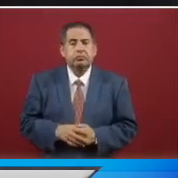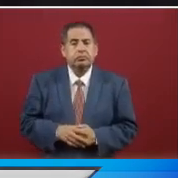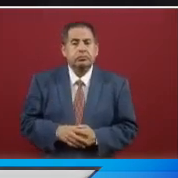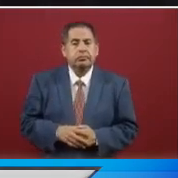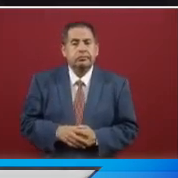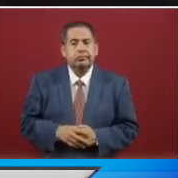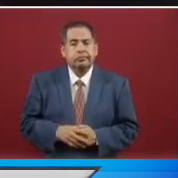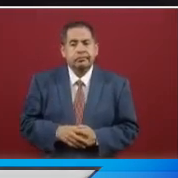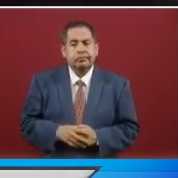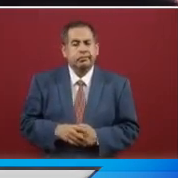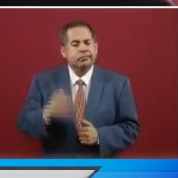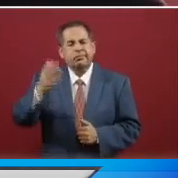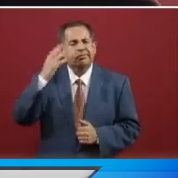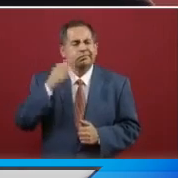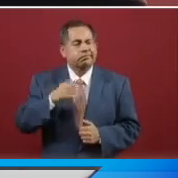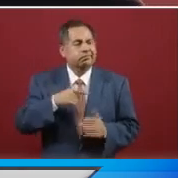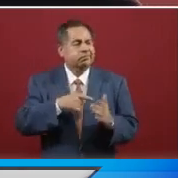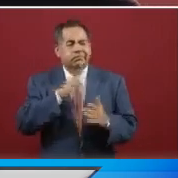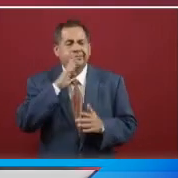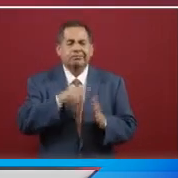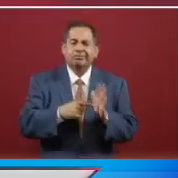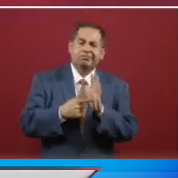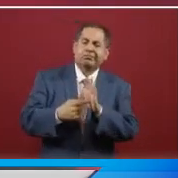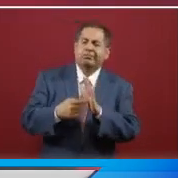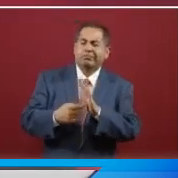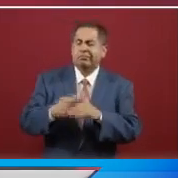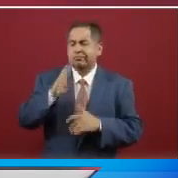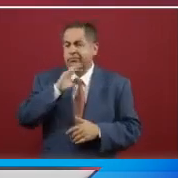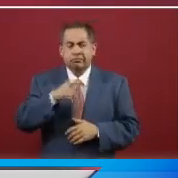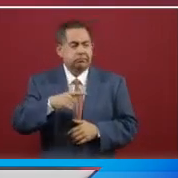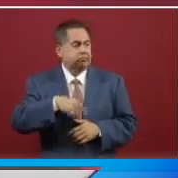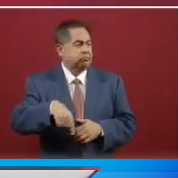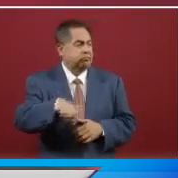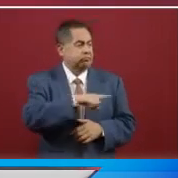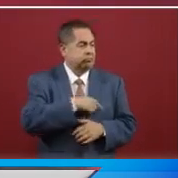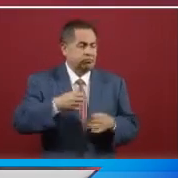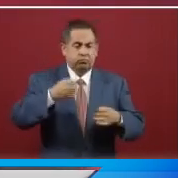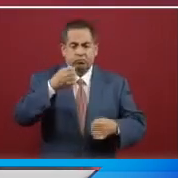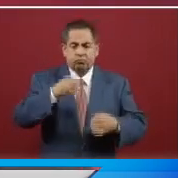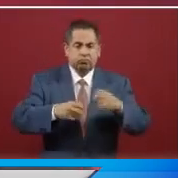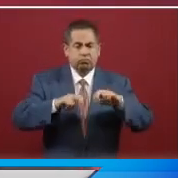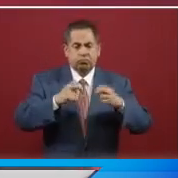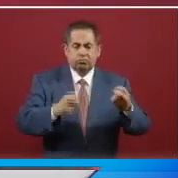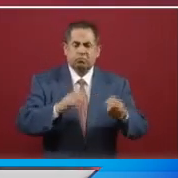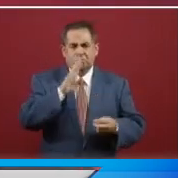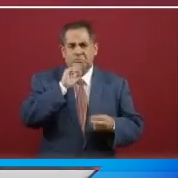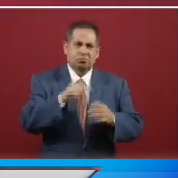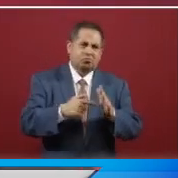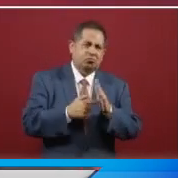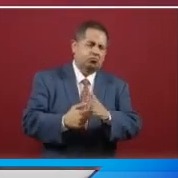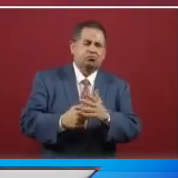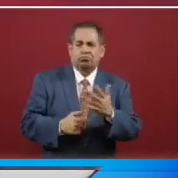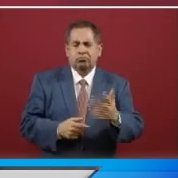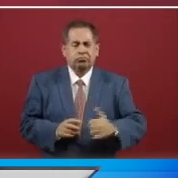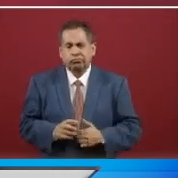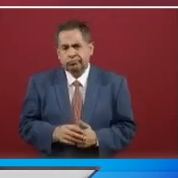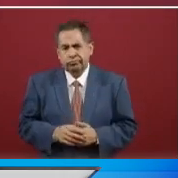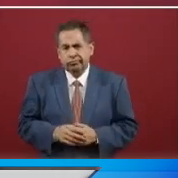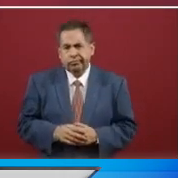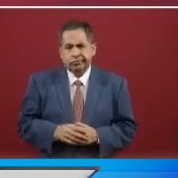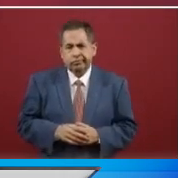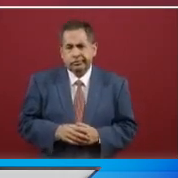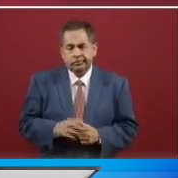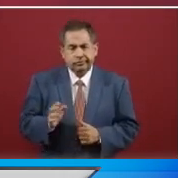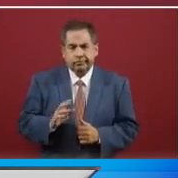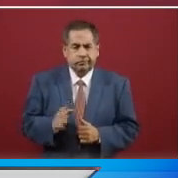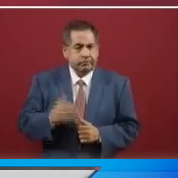los cercanos en el poder. Todo esto se va a cambiar iniciando con el ejemplo desde el Ejecutivo. Ya no hay protección ni impunidad desde la Presidencia. Ya